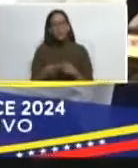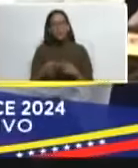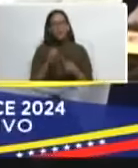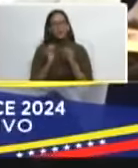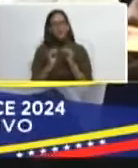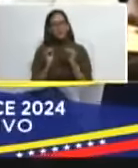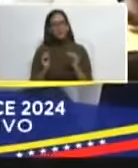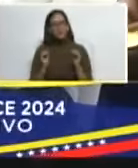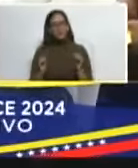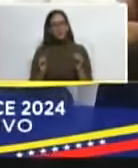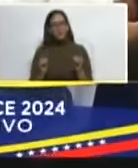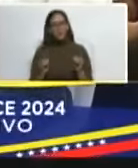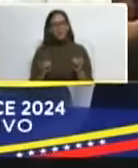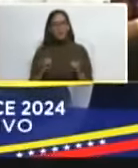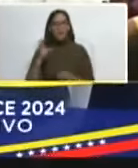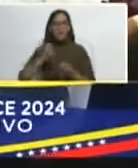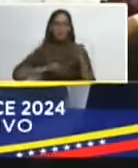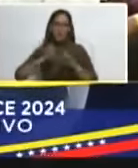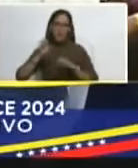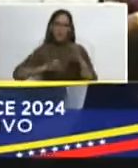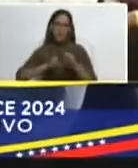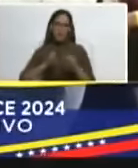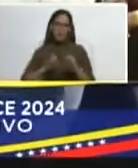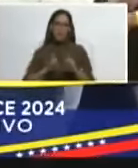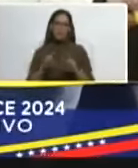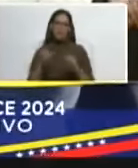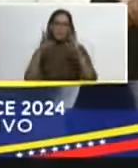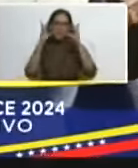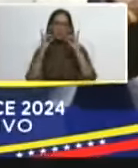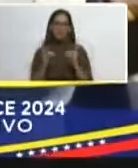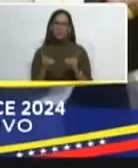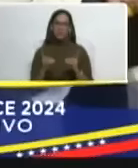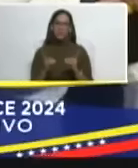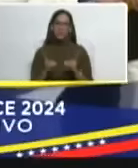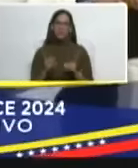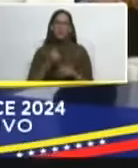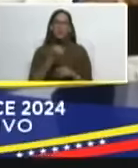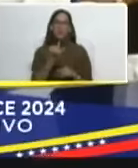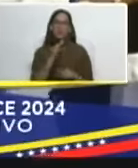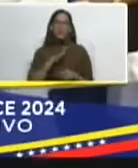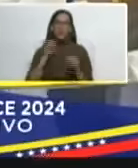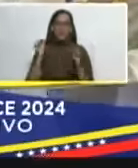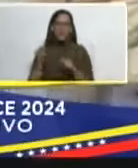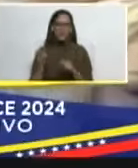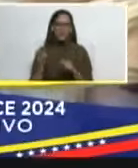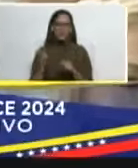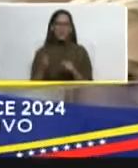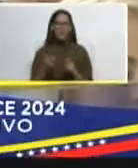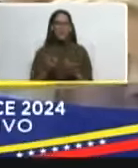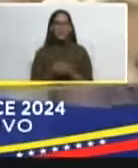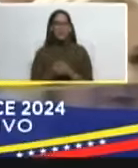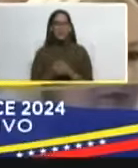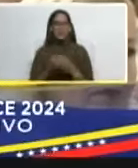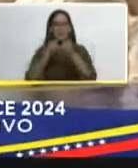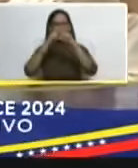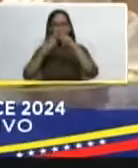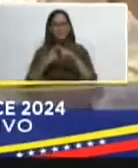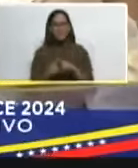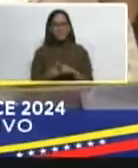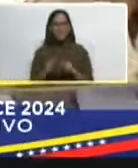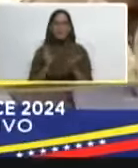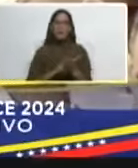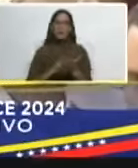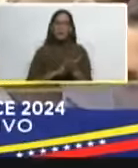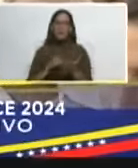sugerencias que las evaluaremos y se tomarán las decisiones. Los números están allí en las estadísticas, pero la realidad está ahí en los